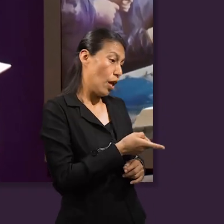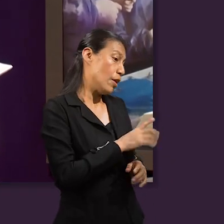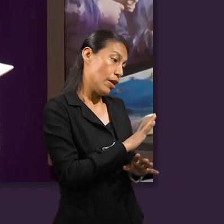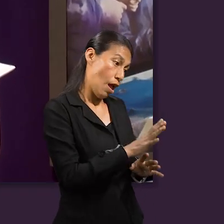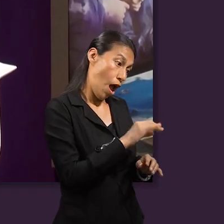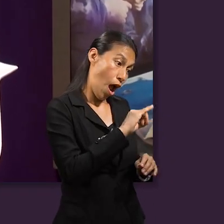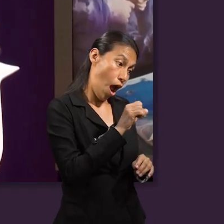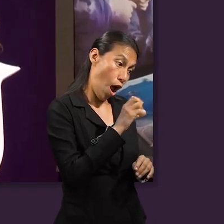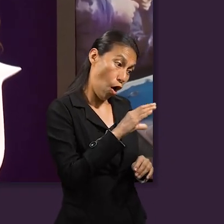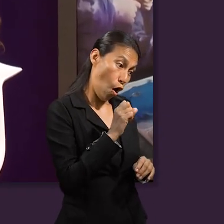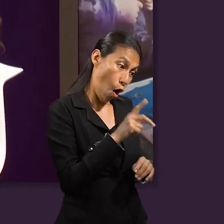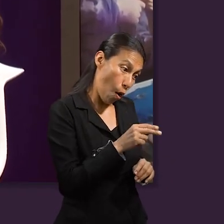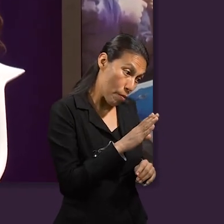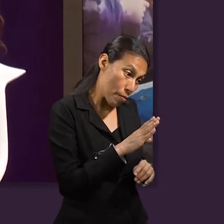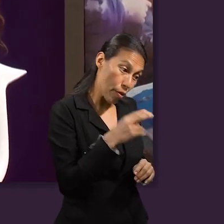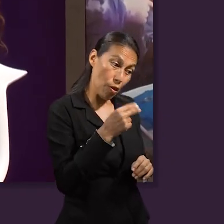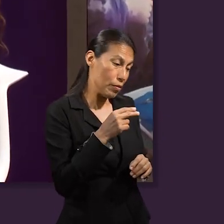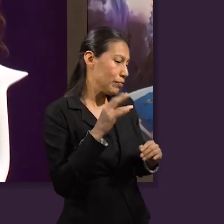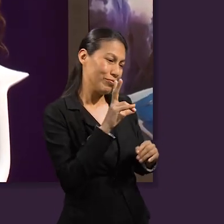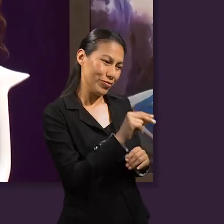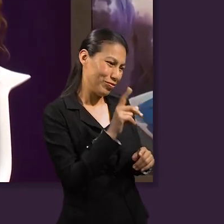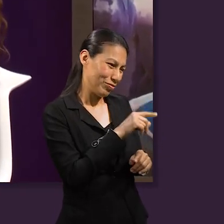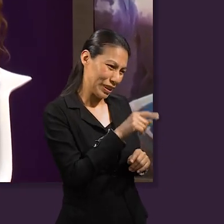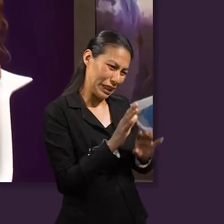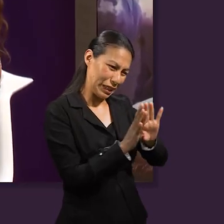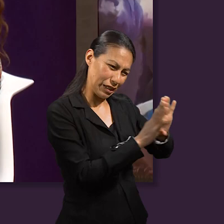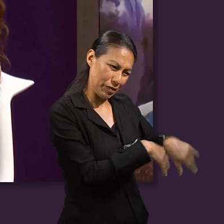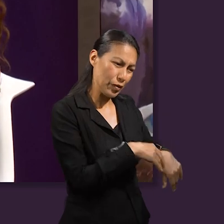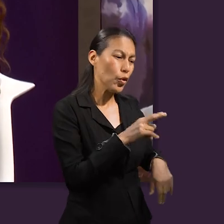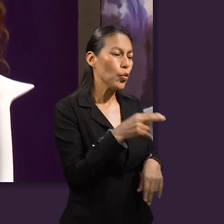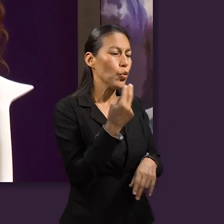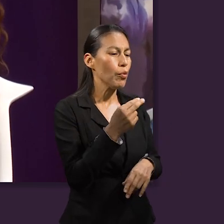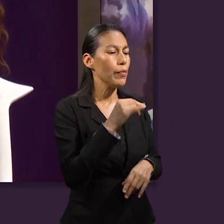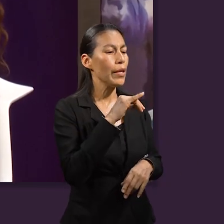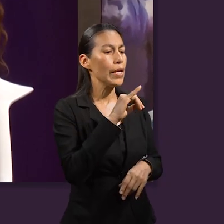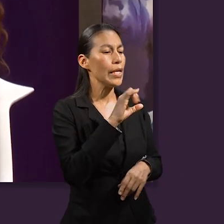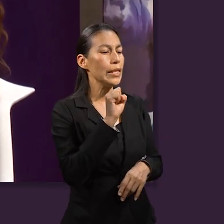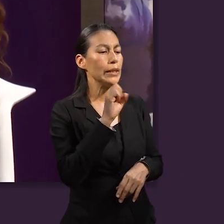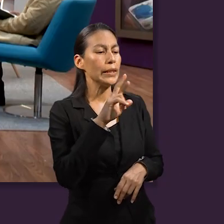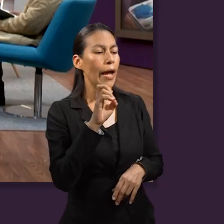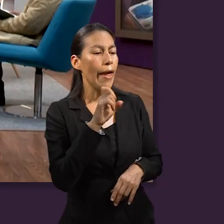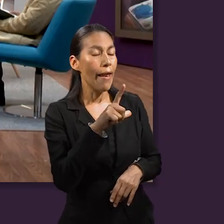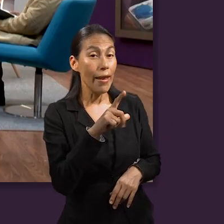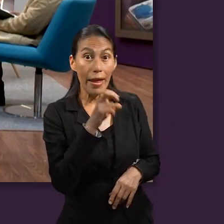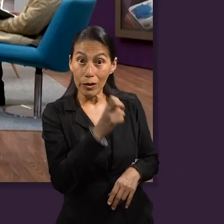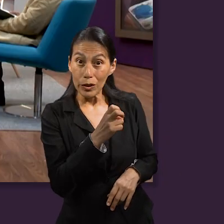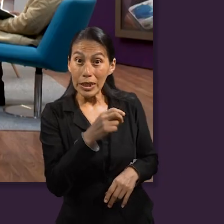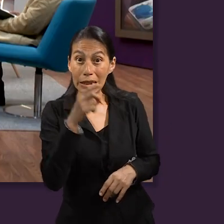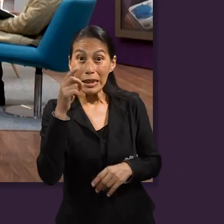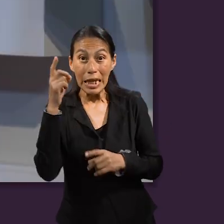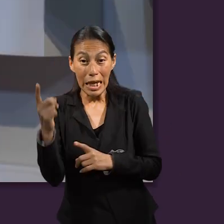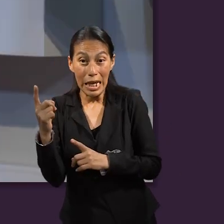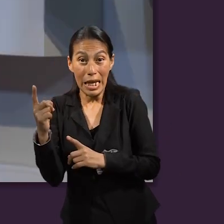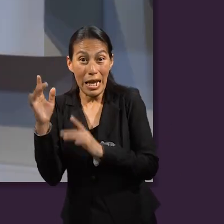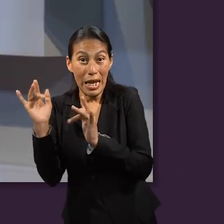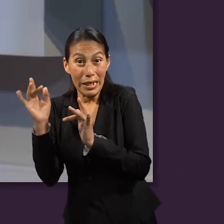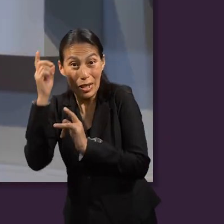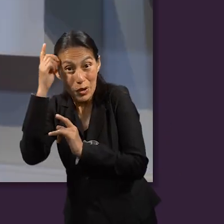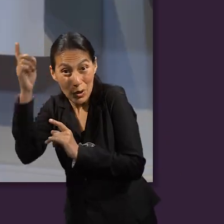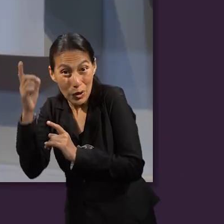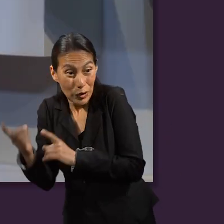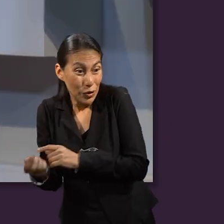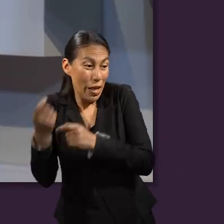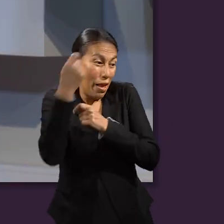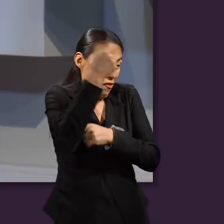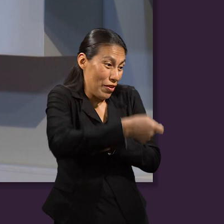jacob sino israel entonces ahí pues le da esa bendición también a través del nombre entonces esta lucha que hay